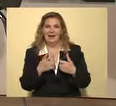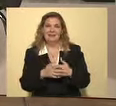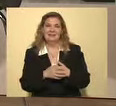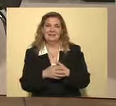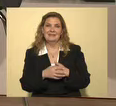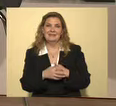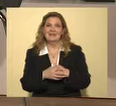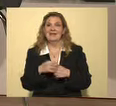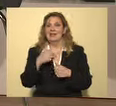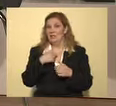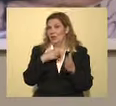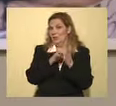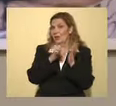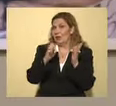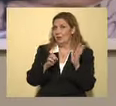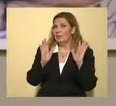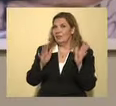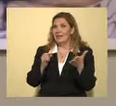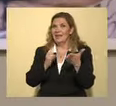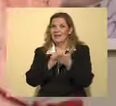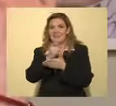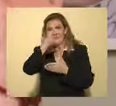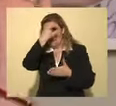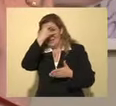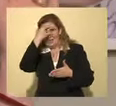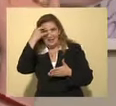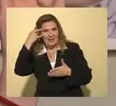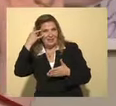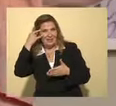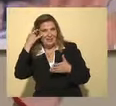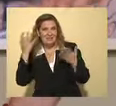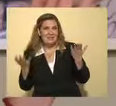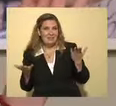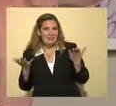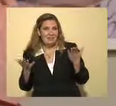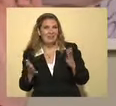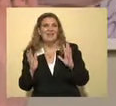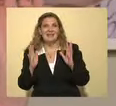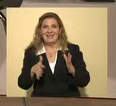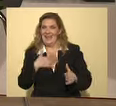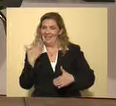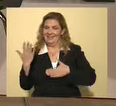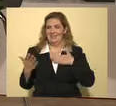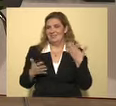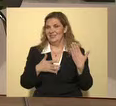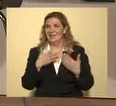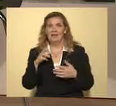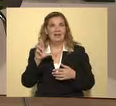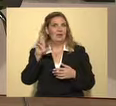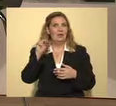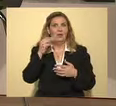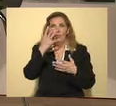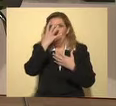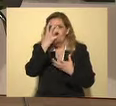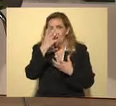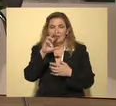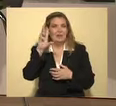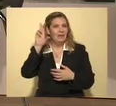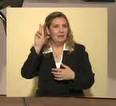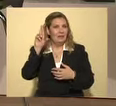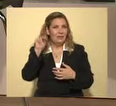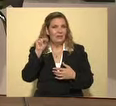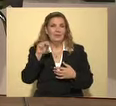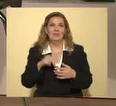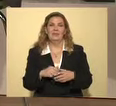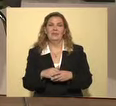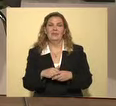O sea que si, por ejemplo, yo iba a decidir disfrazarme, no sé, de mucama francesa, pues ahora lo disfruto y nada, que me dé pena. No, nada, y no, llegas y sentirme. Y